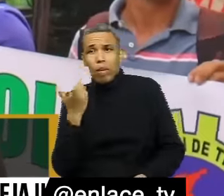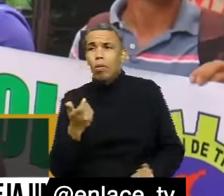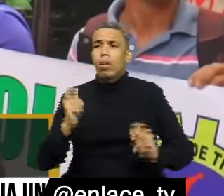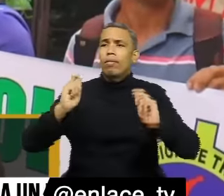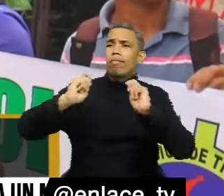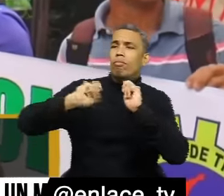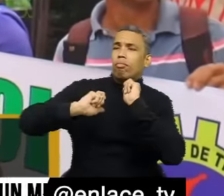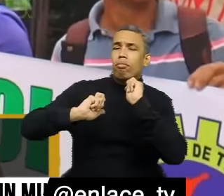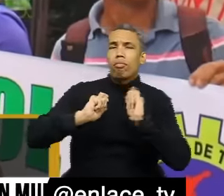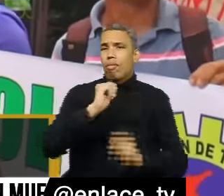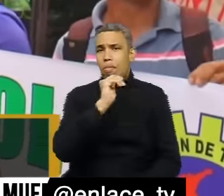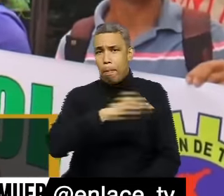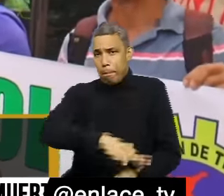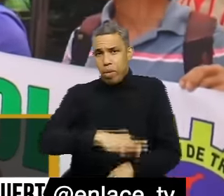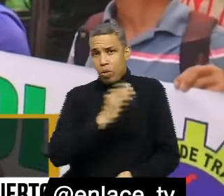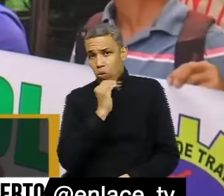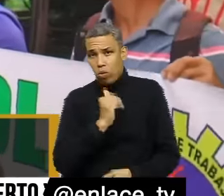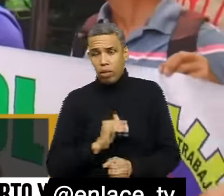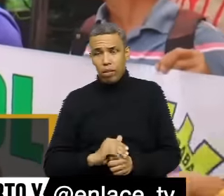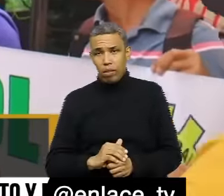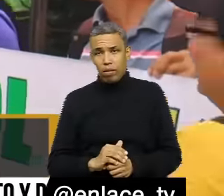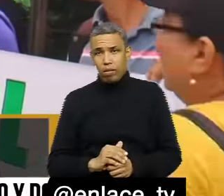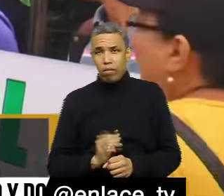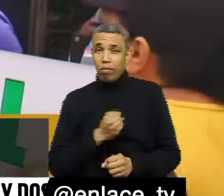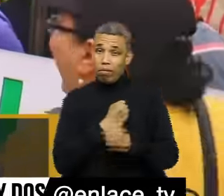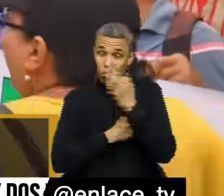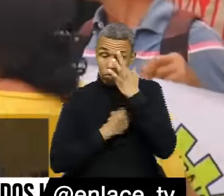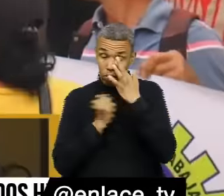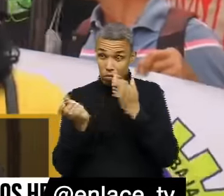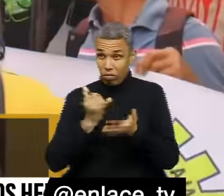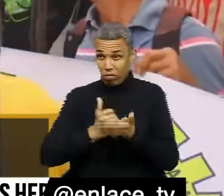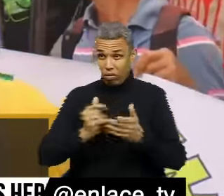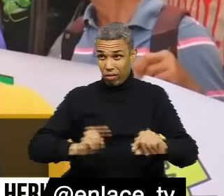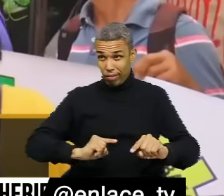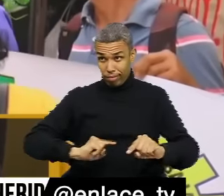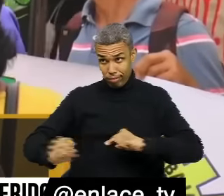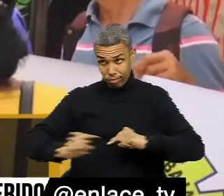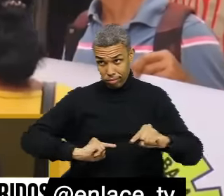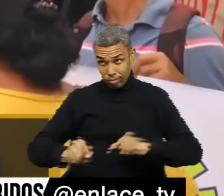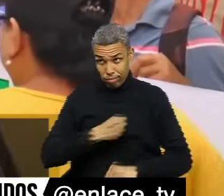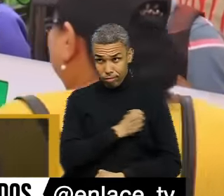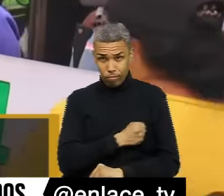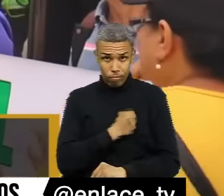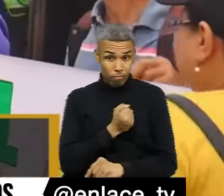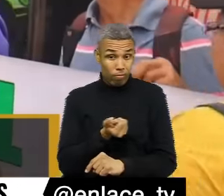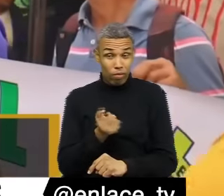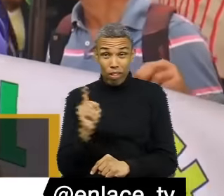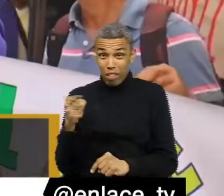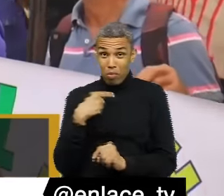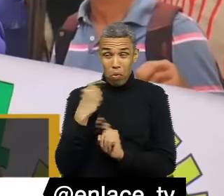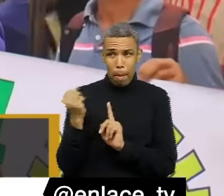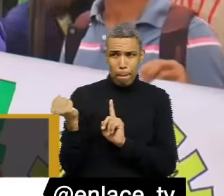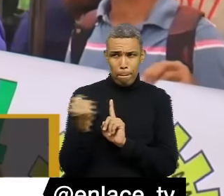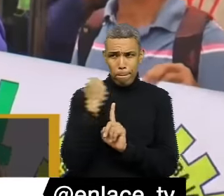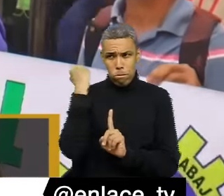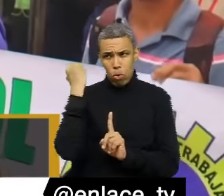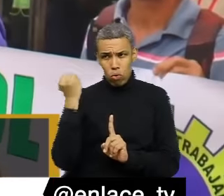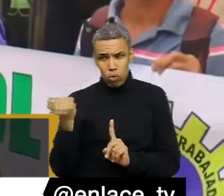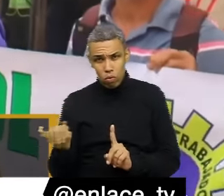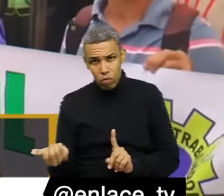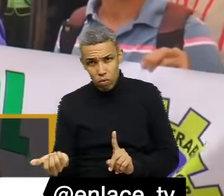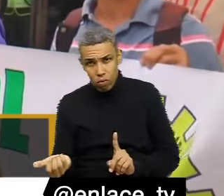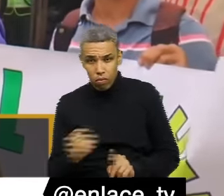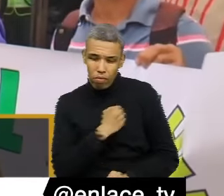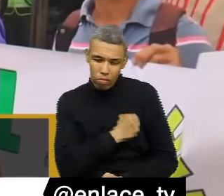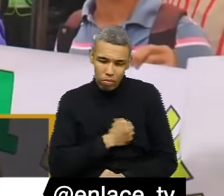familiar. Es una irresponsabilidad de parte de la administración que nos tiene en esta situación de calamidad, y